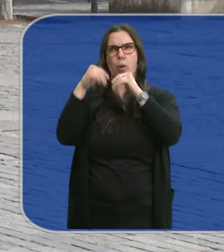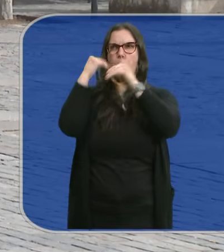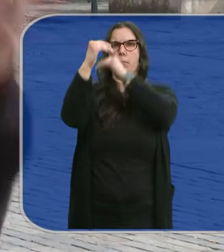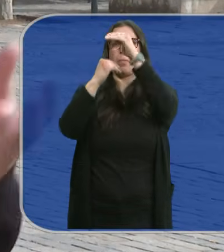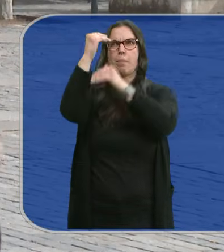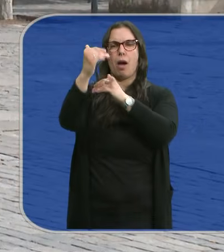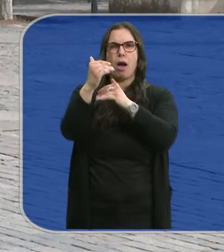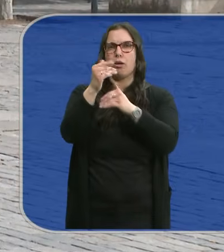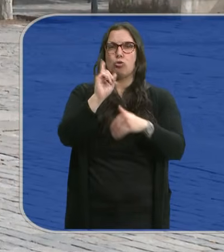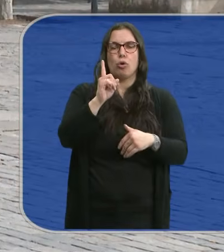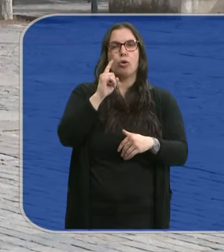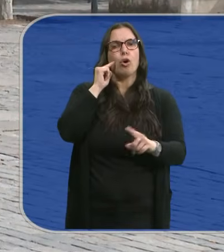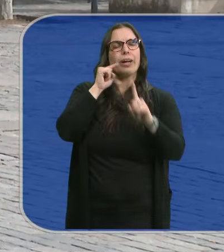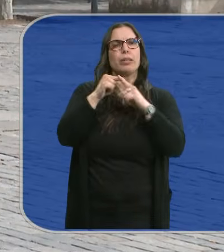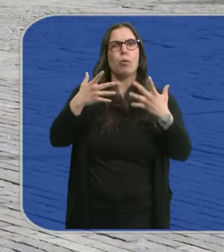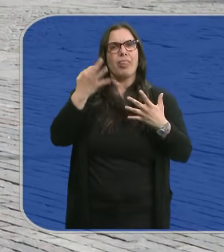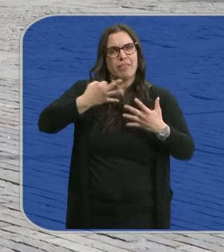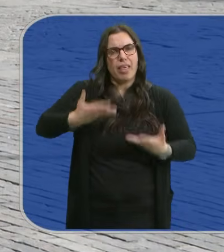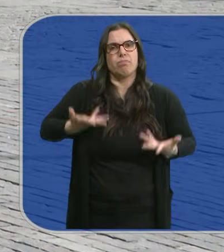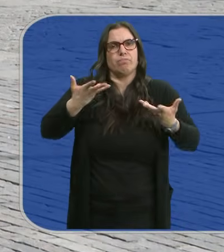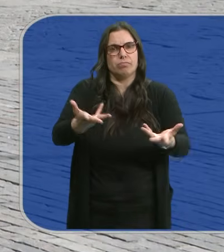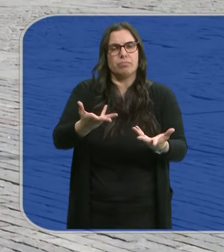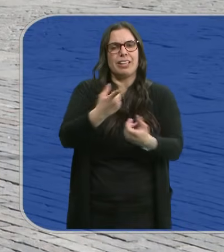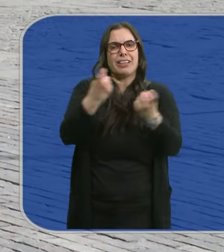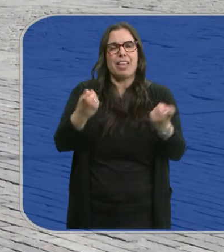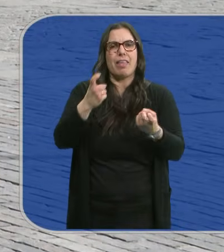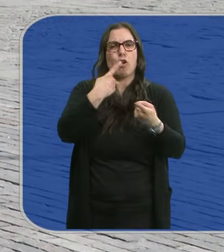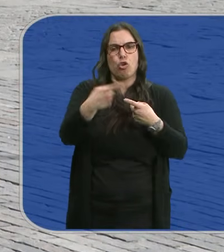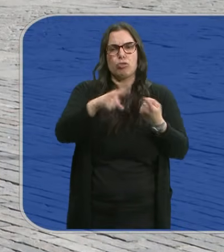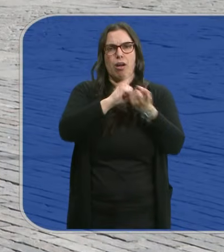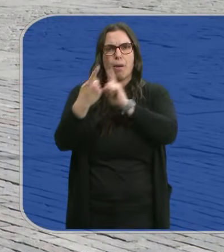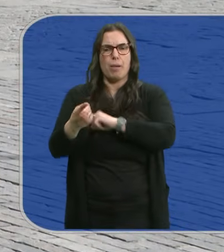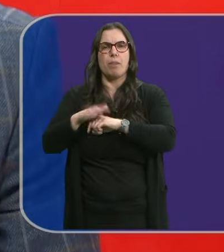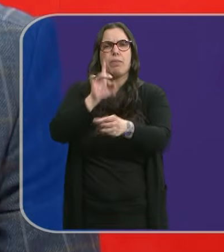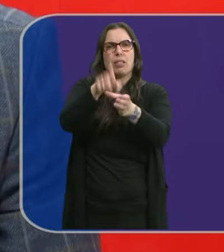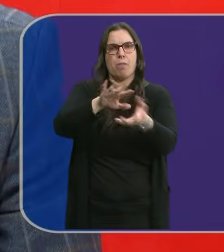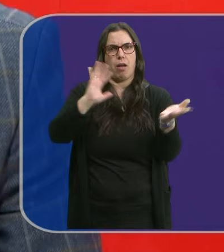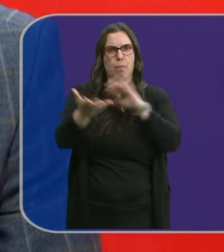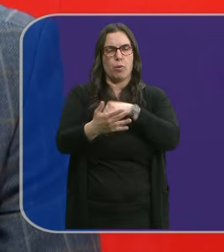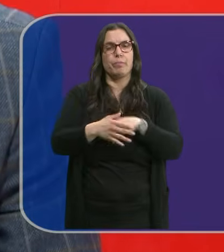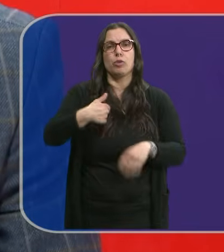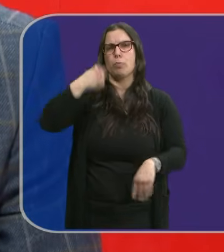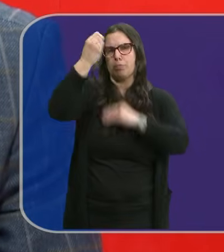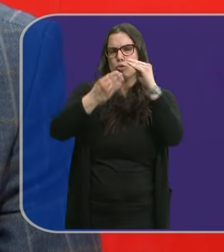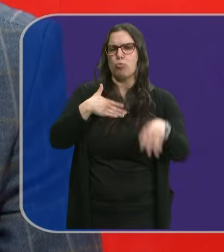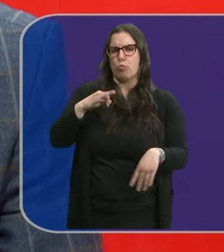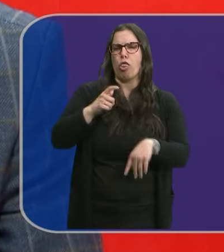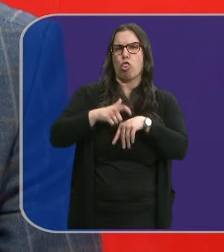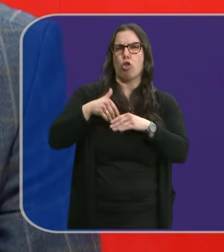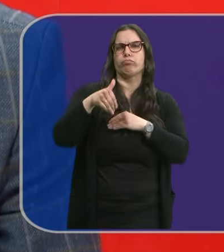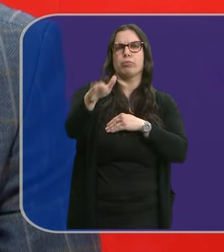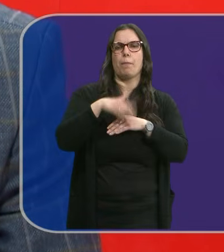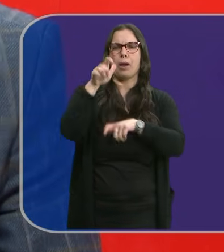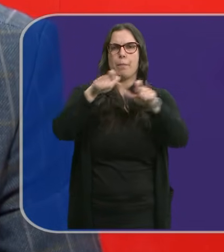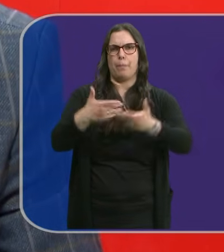o a dónde puedes acceder, es una cuestión de verdad aportar, la necesidad de querer cambiar cosas y de ser partícipe de ese cambio. Creo que puedo hacer todavía mucho por